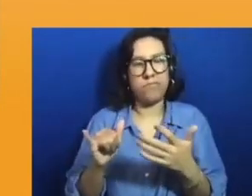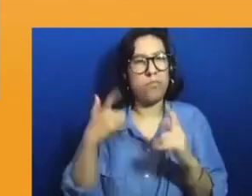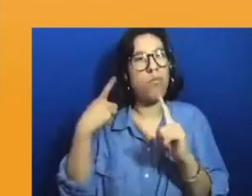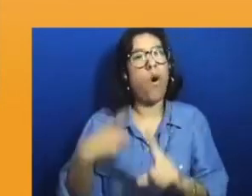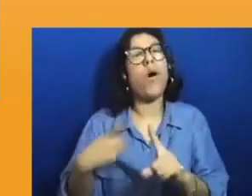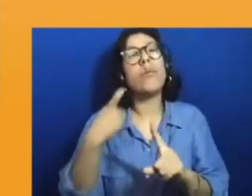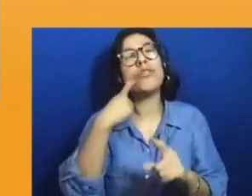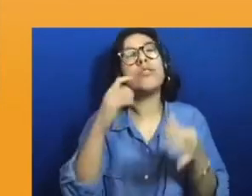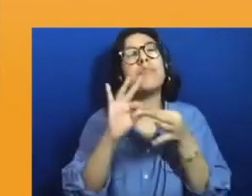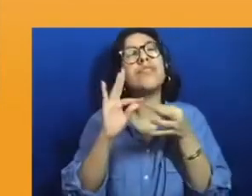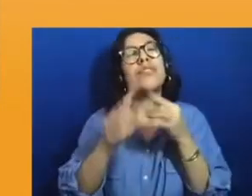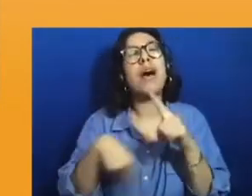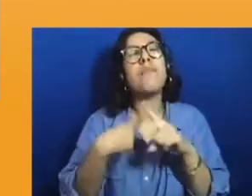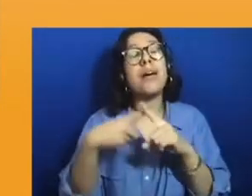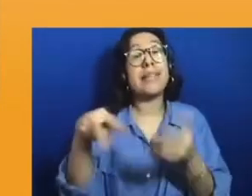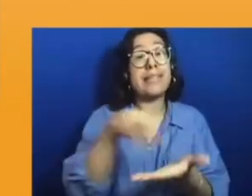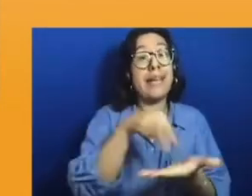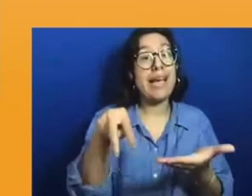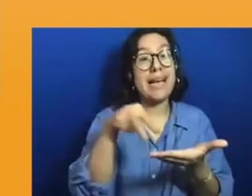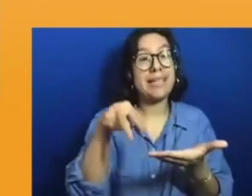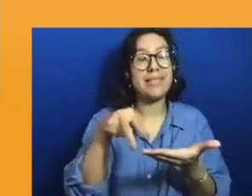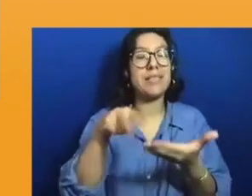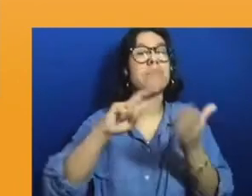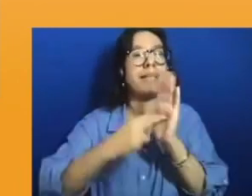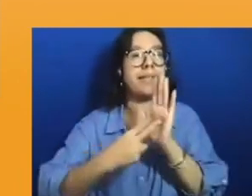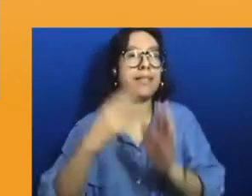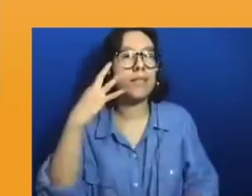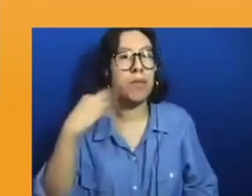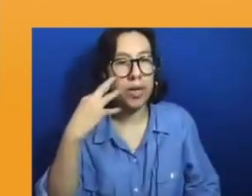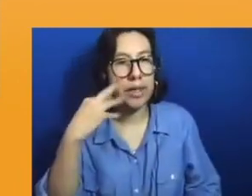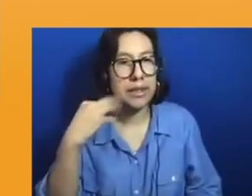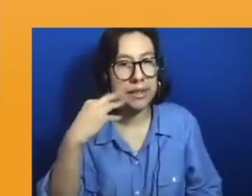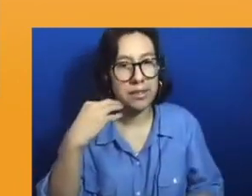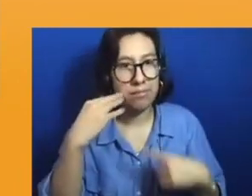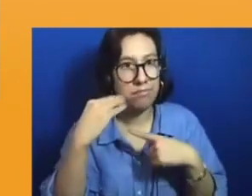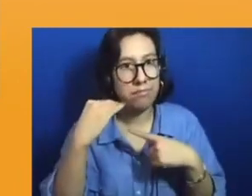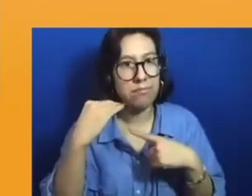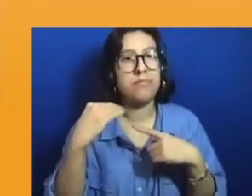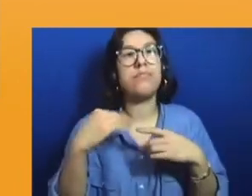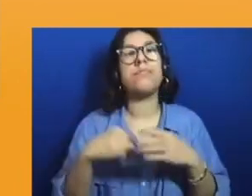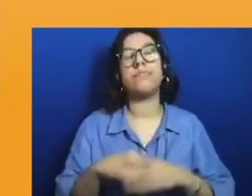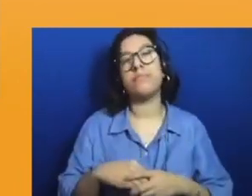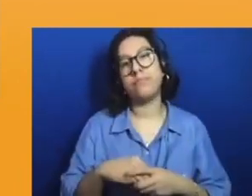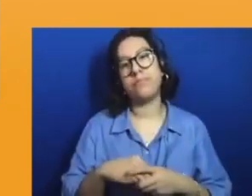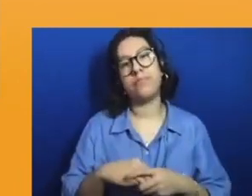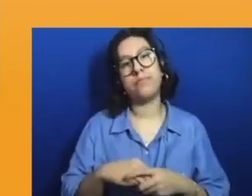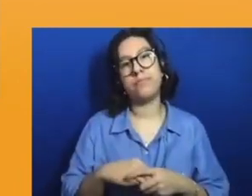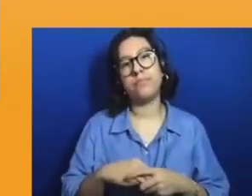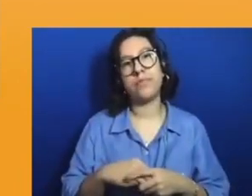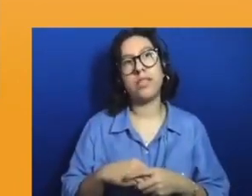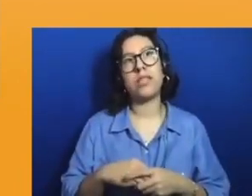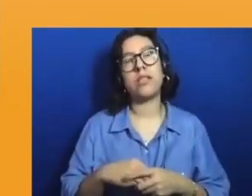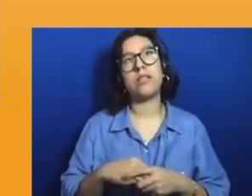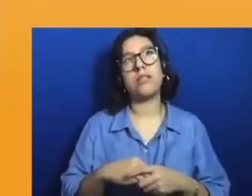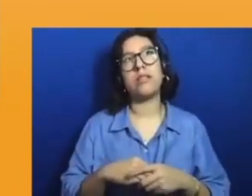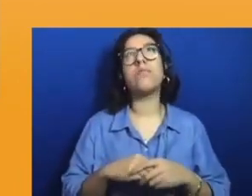que estábamos diciendo acerca de que el baile es una experiencia. Muchas personas